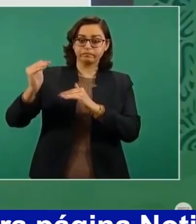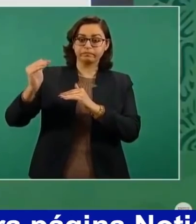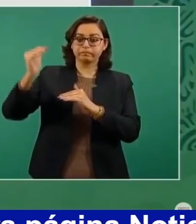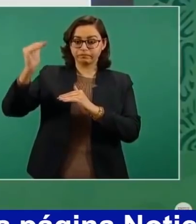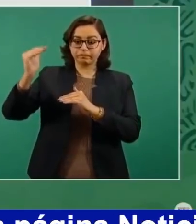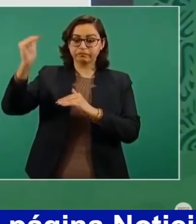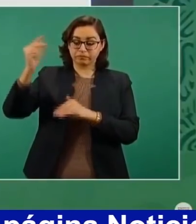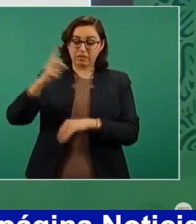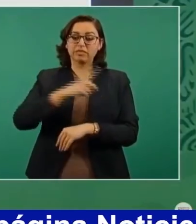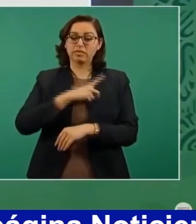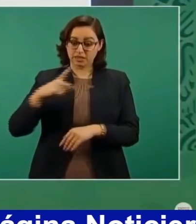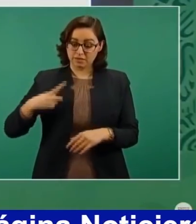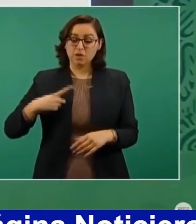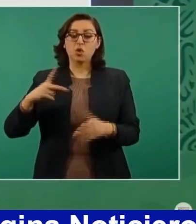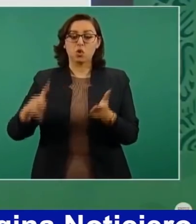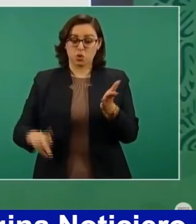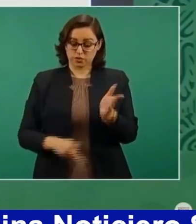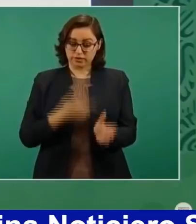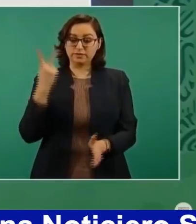avanzando?